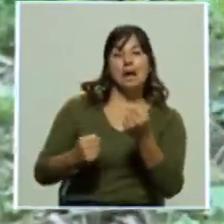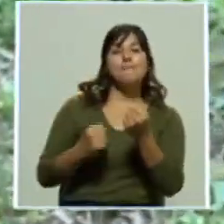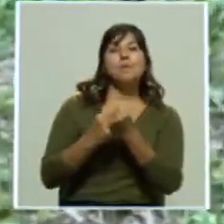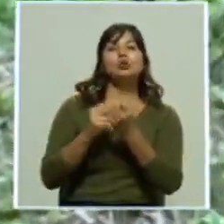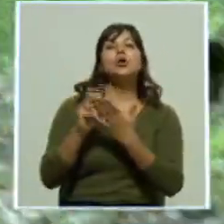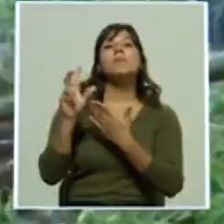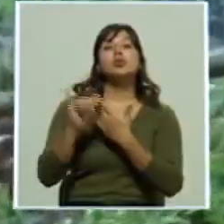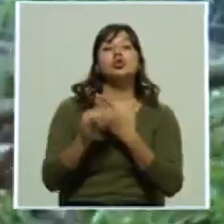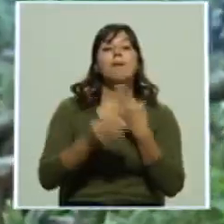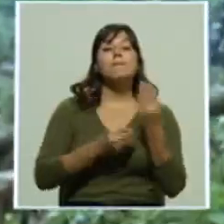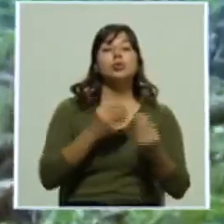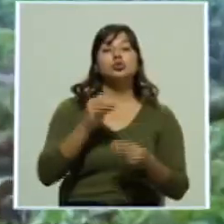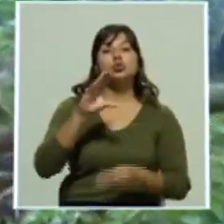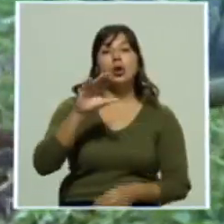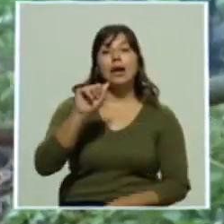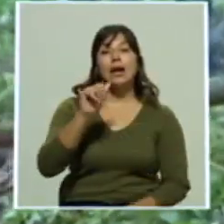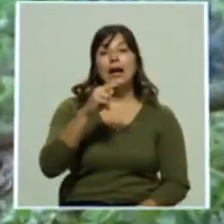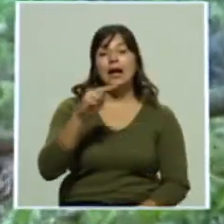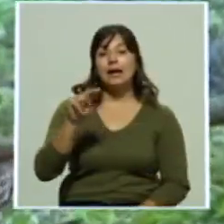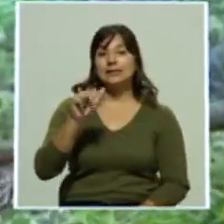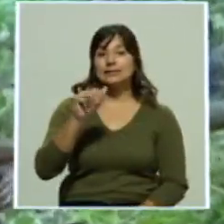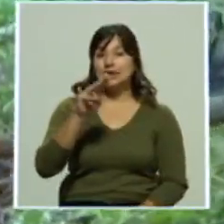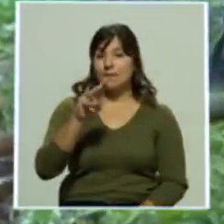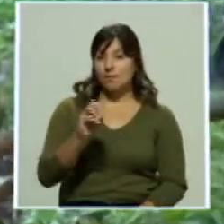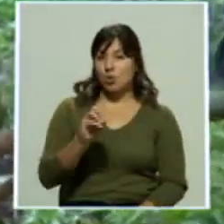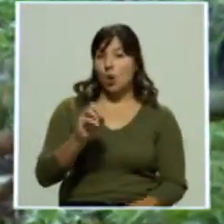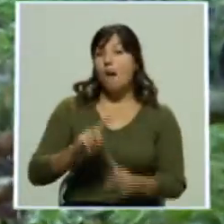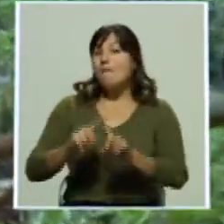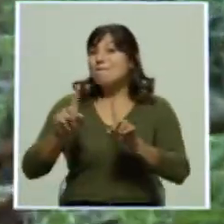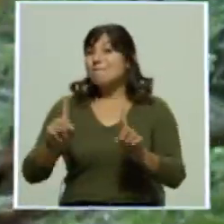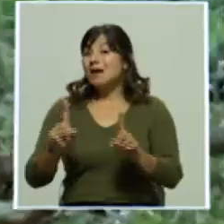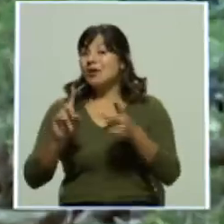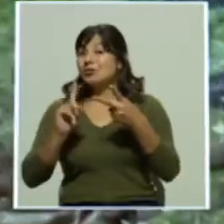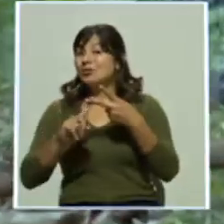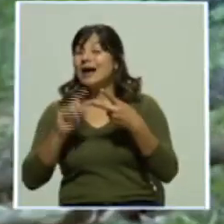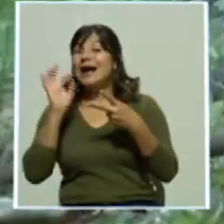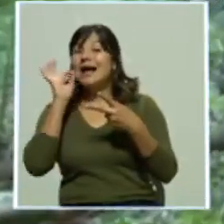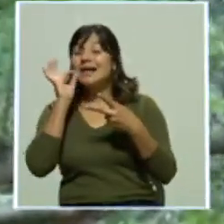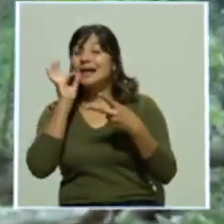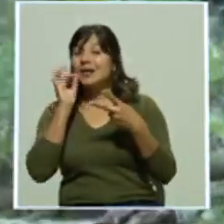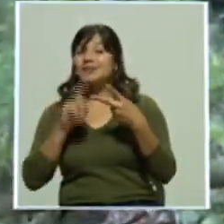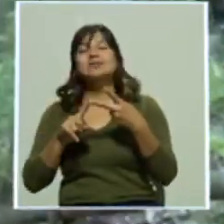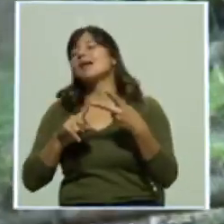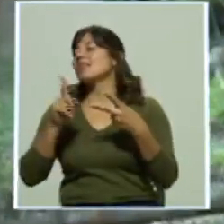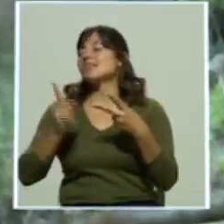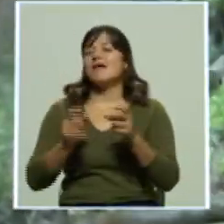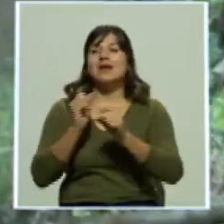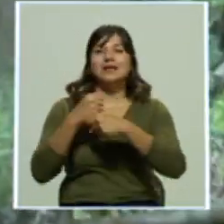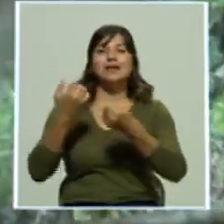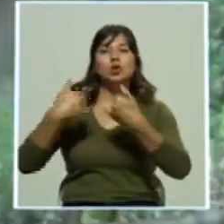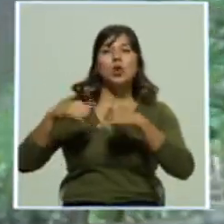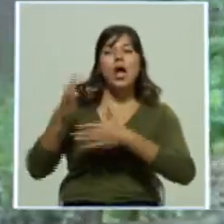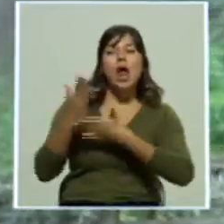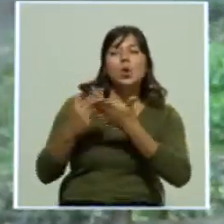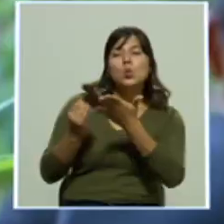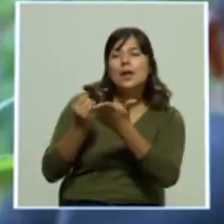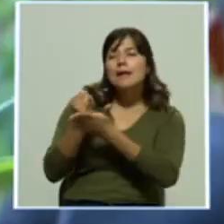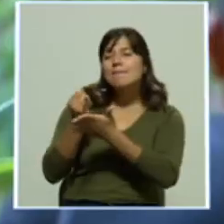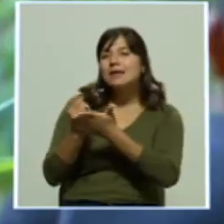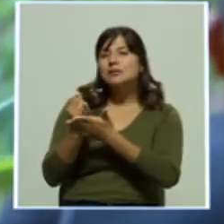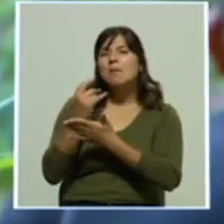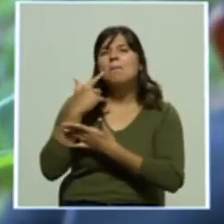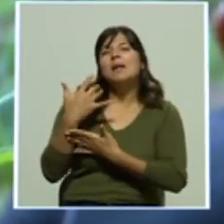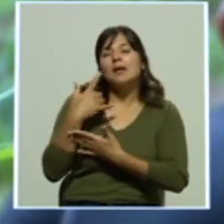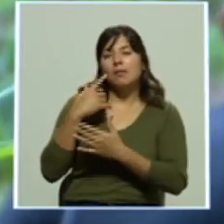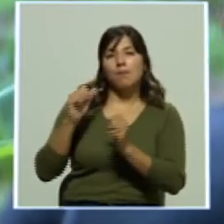proyecto de producción de cáñamo, pero en el caso de cannabis, recalcó, se deben hacer aún varios estudios que